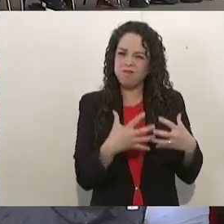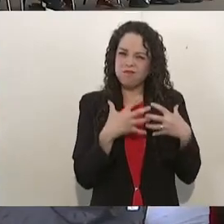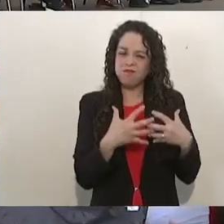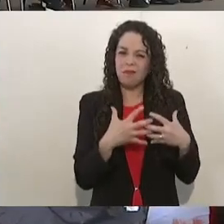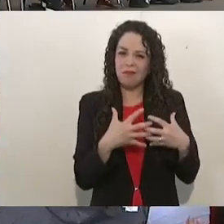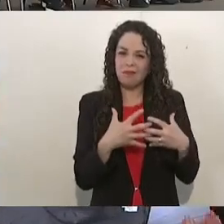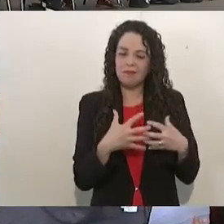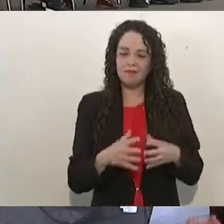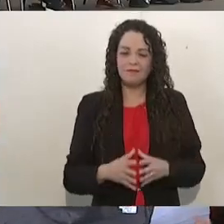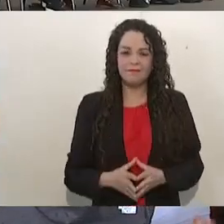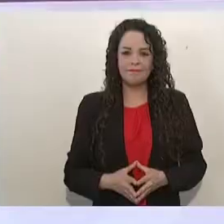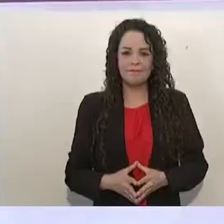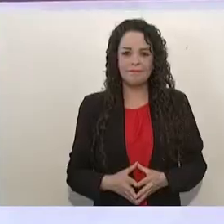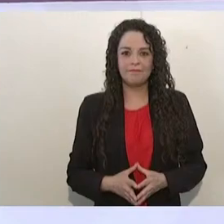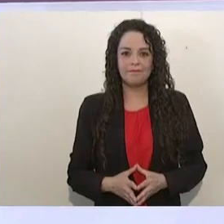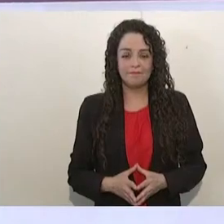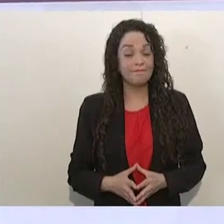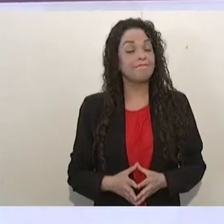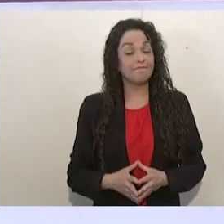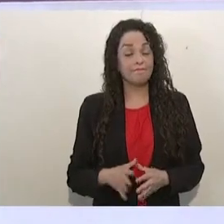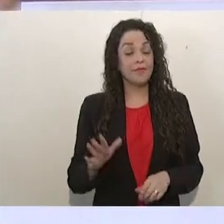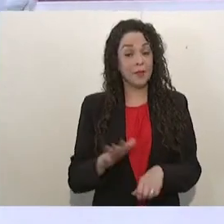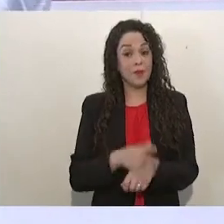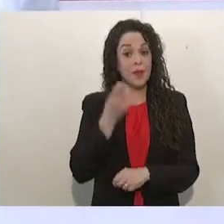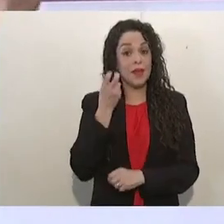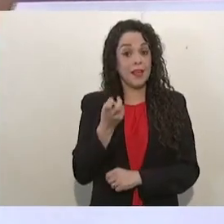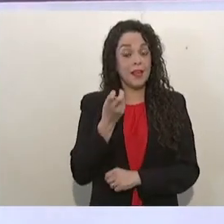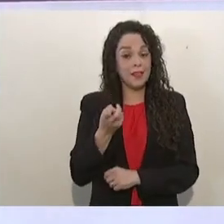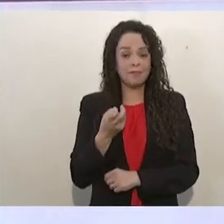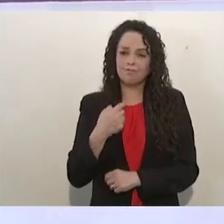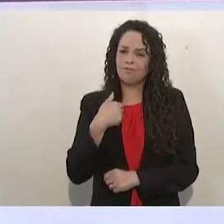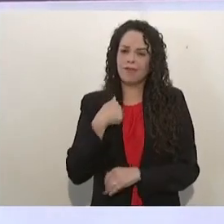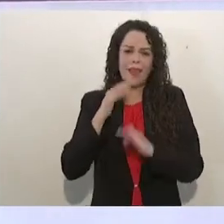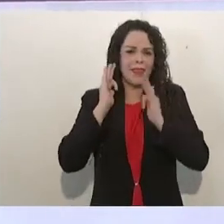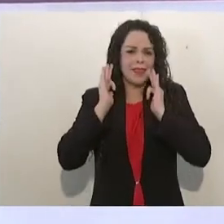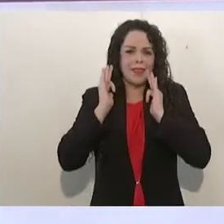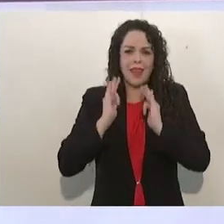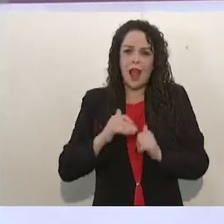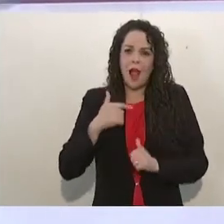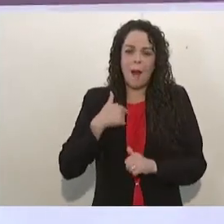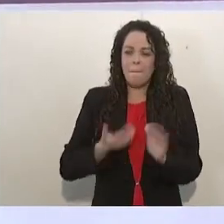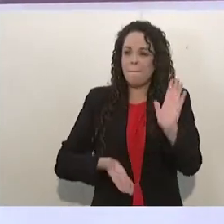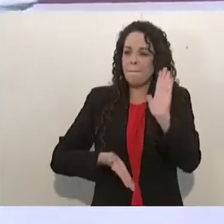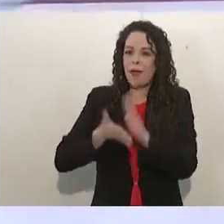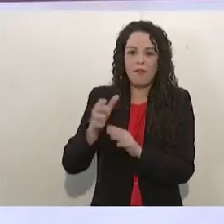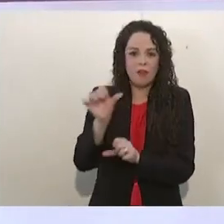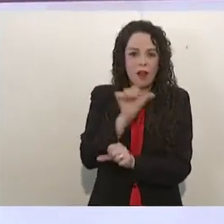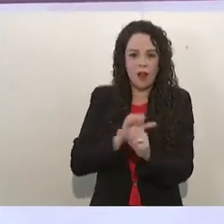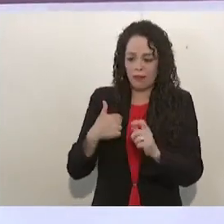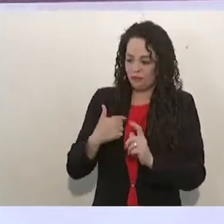Por eso me voy tranquilo, ya